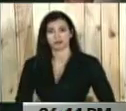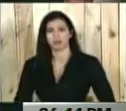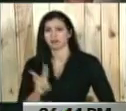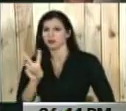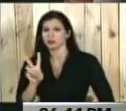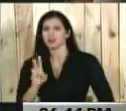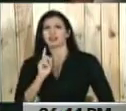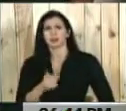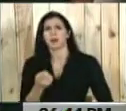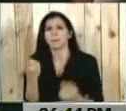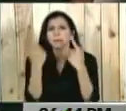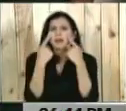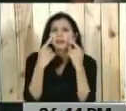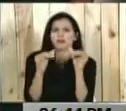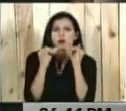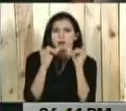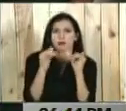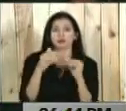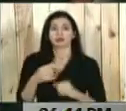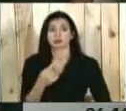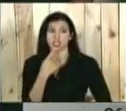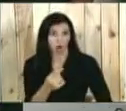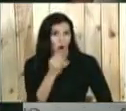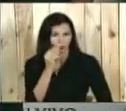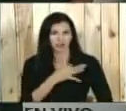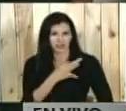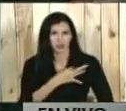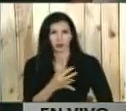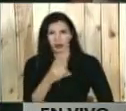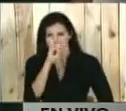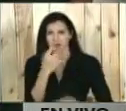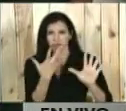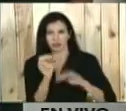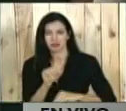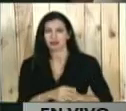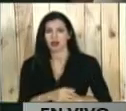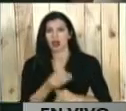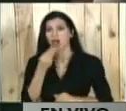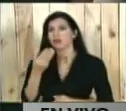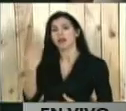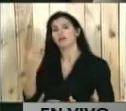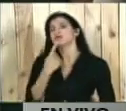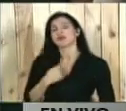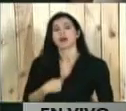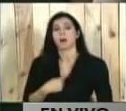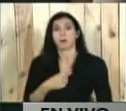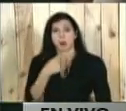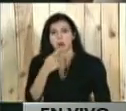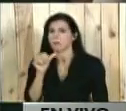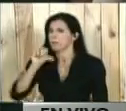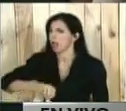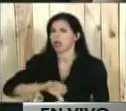nosotros tenemos que estar muy bien informados, decía el señor. En mi juventud nos decían que la política era mala.